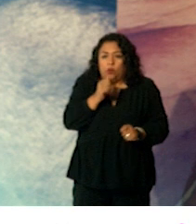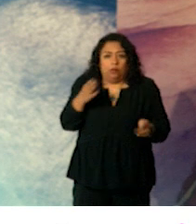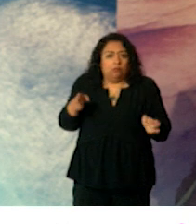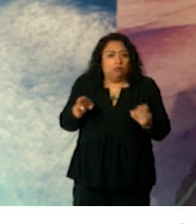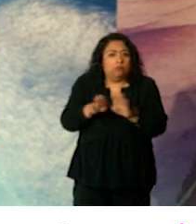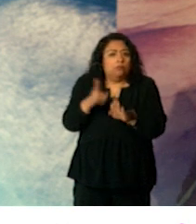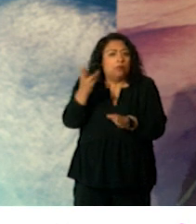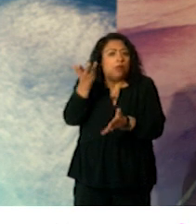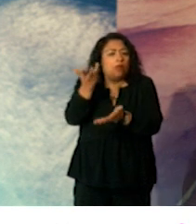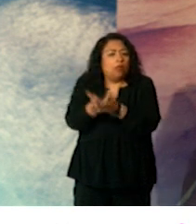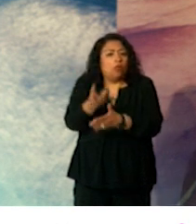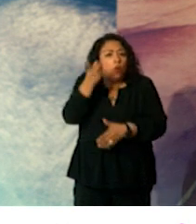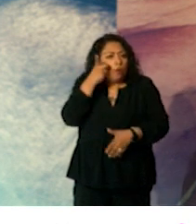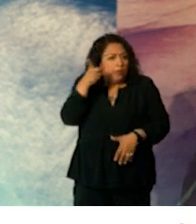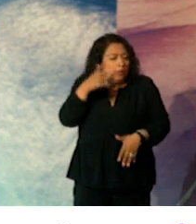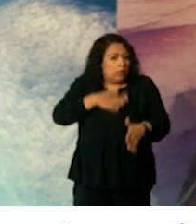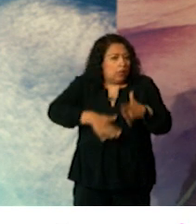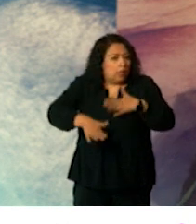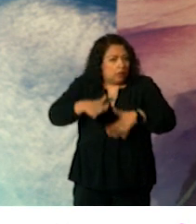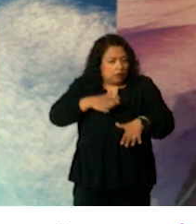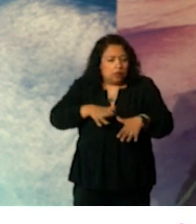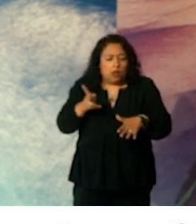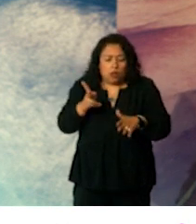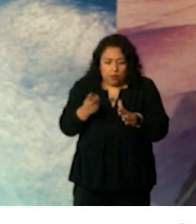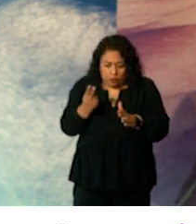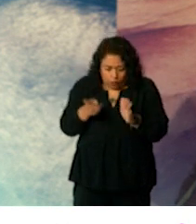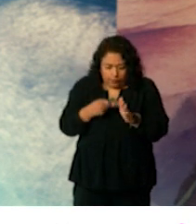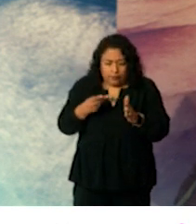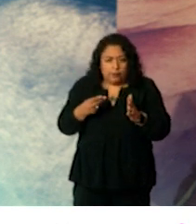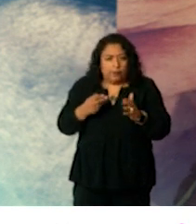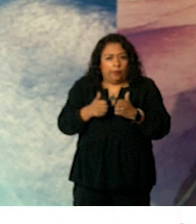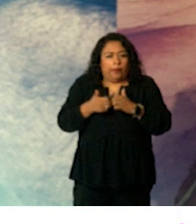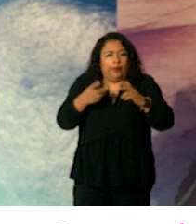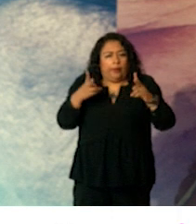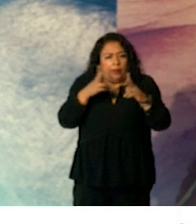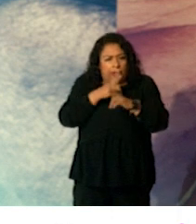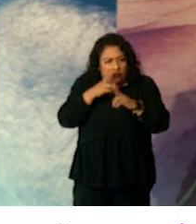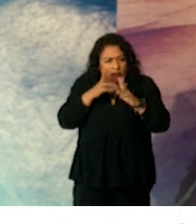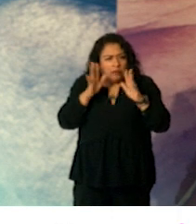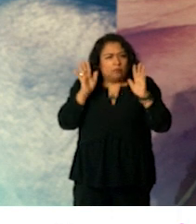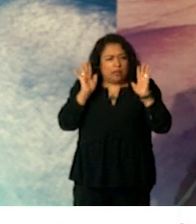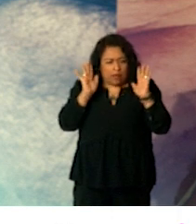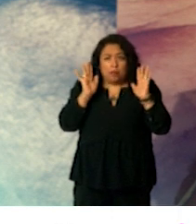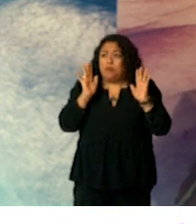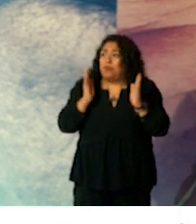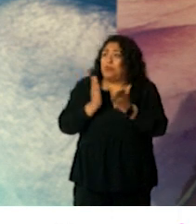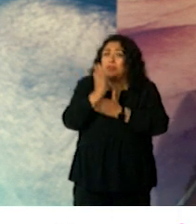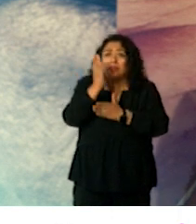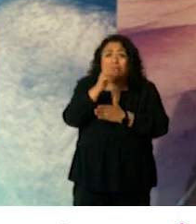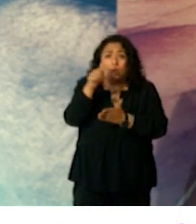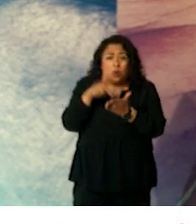necesita dormir, está cansada, tiene que reponerse, tiene que respirar, tiene que estar, y no podía llegar nadie a ninguno de